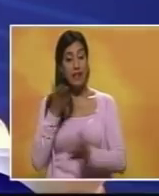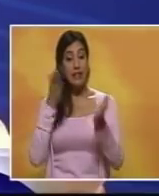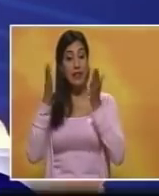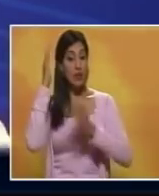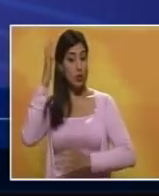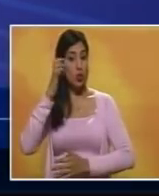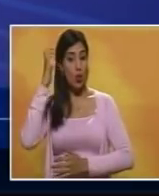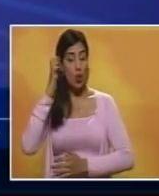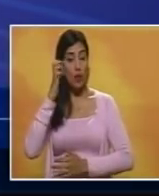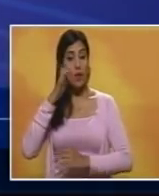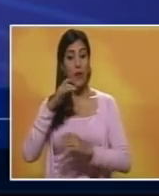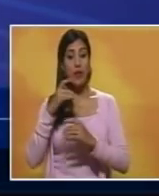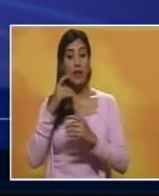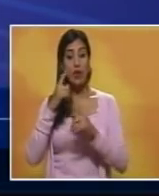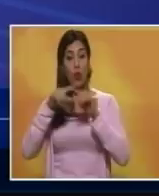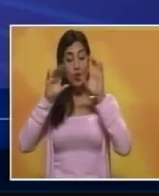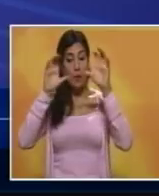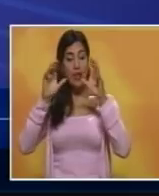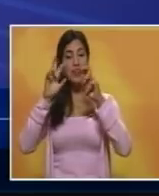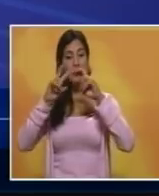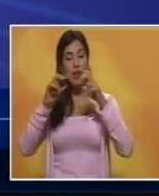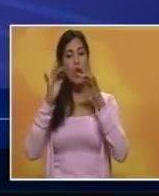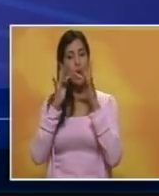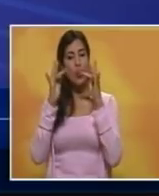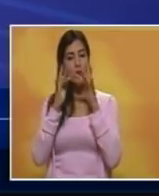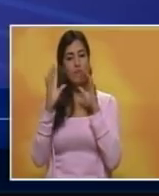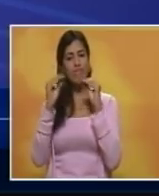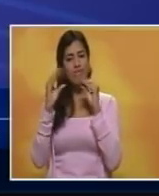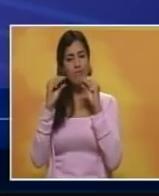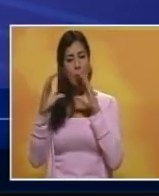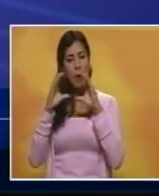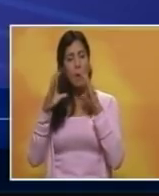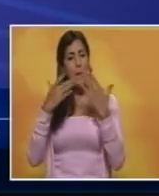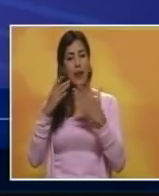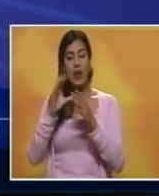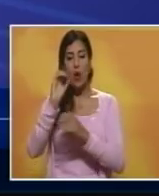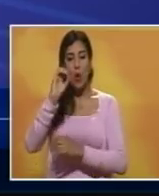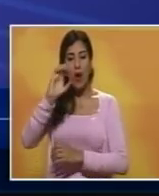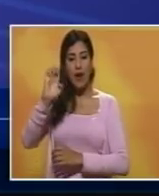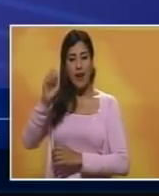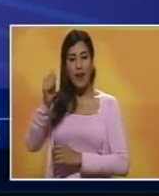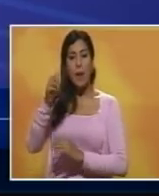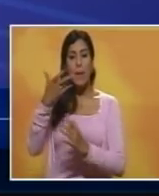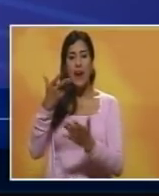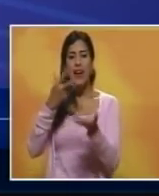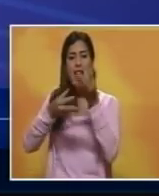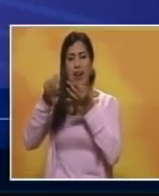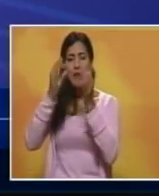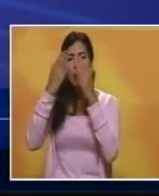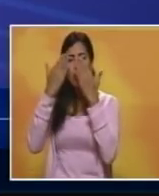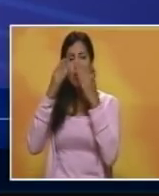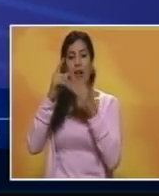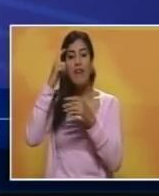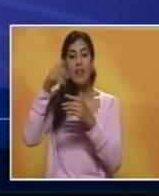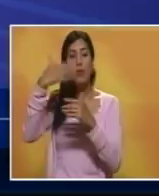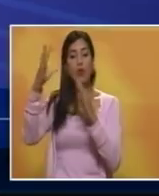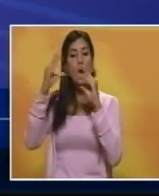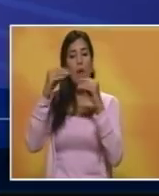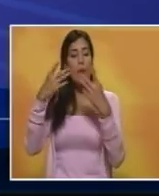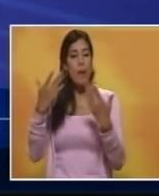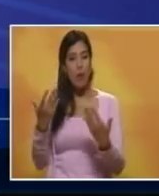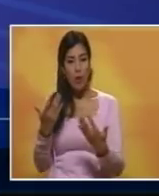Servicio Europeo de Acción Exterior mantiene contactos frecuentes con la OEA y está estudiando las fechas para el próximo